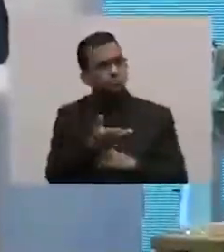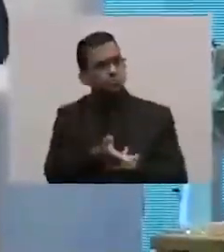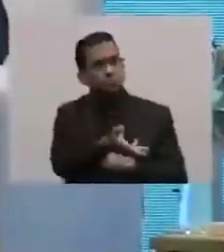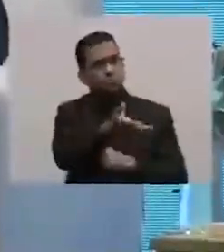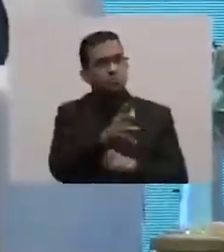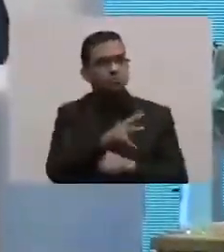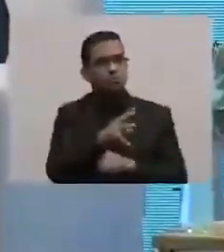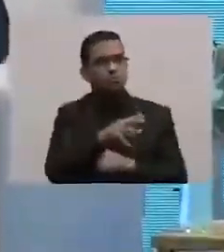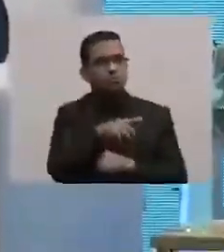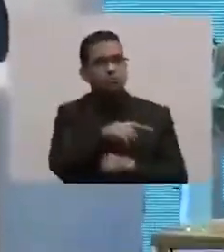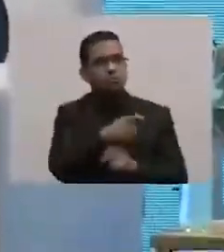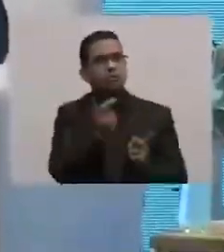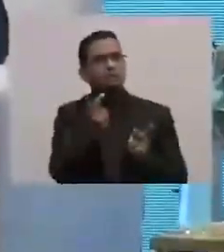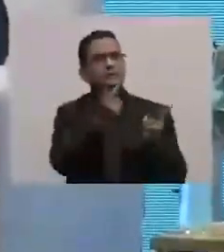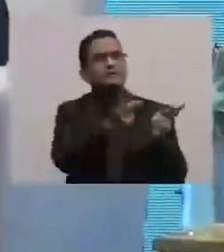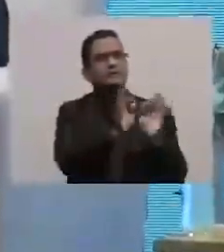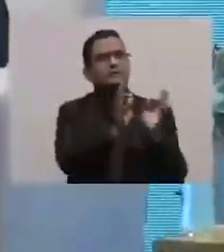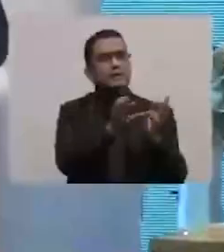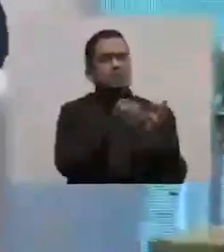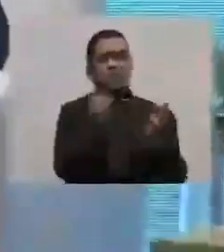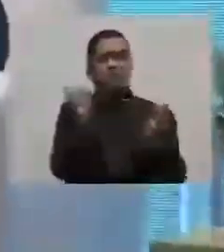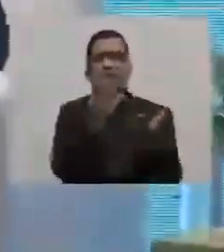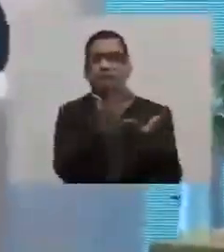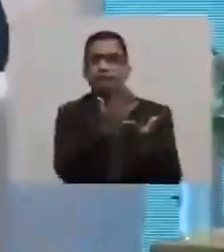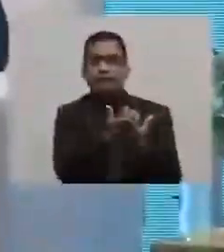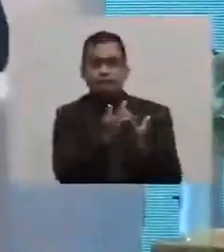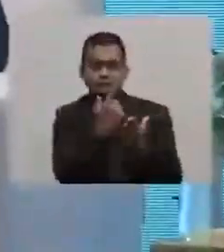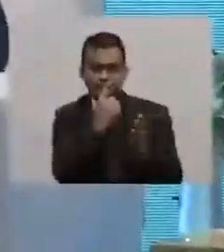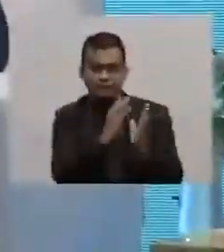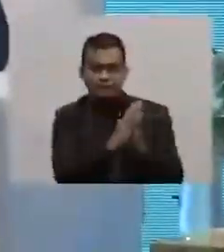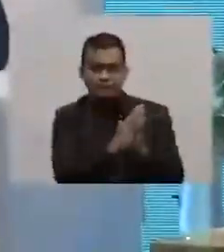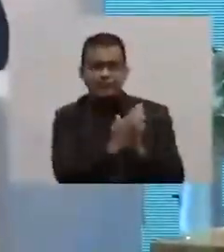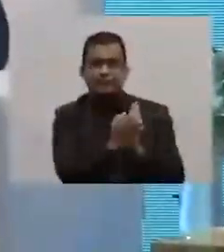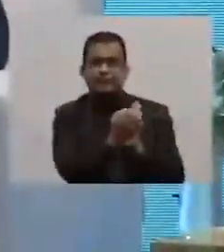concedió con el ruego de que volviera pronto.